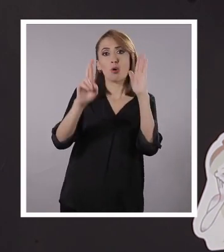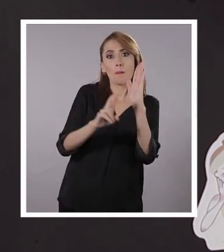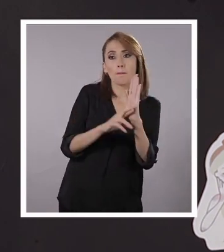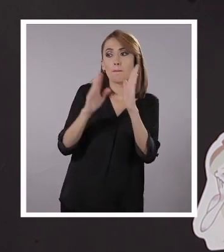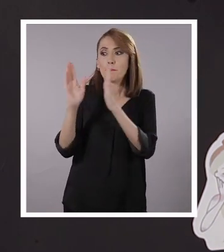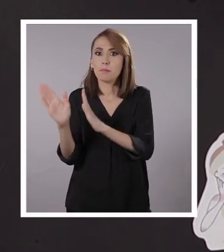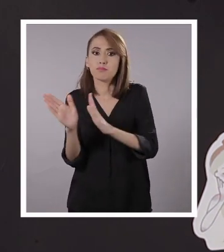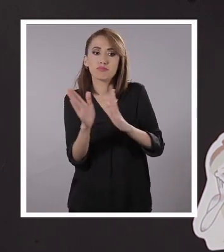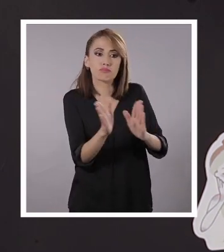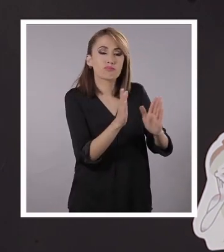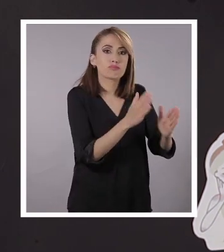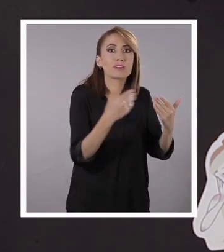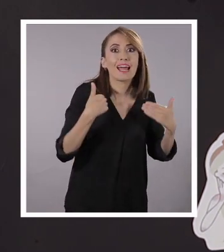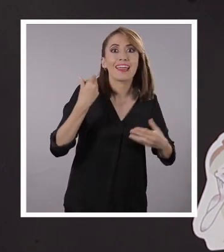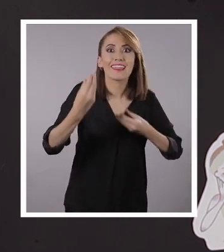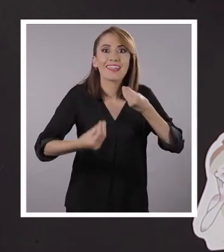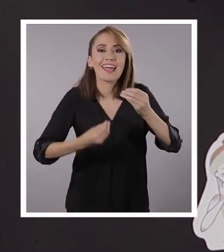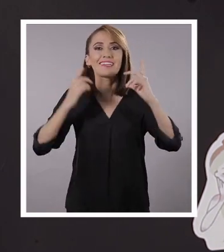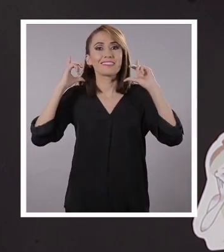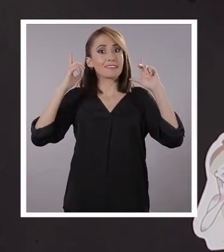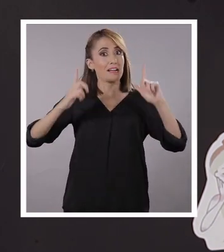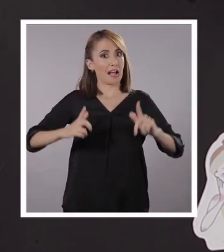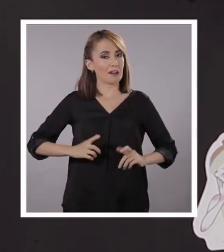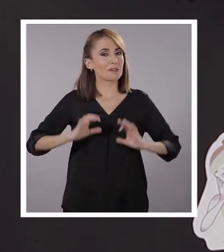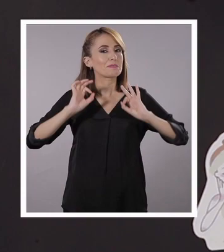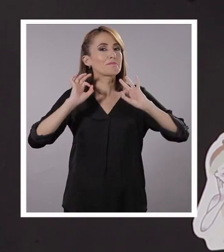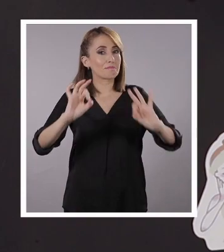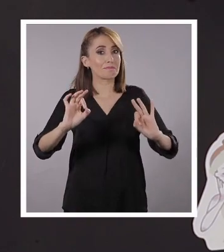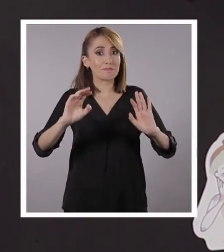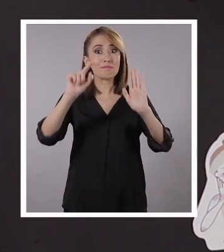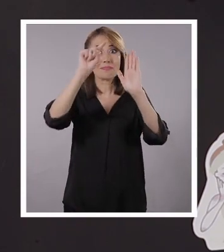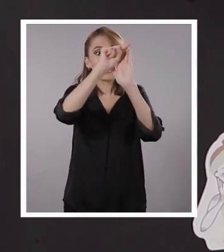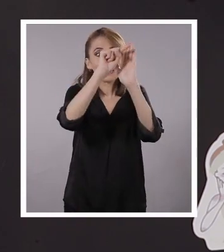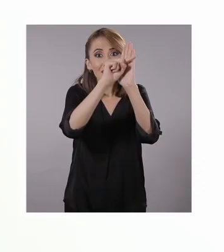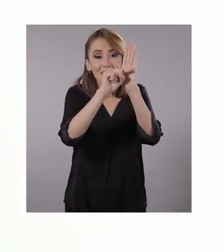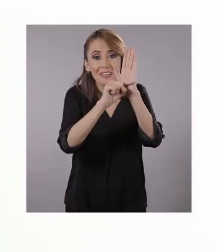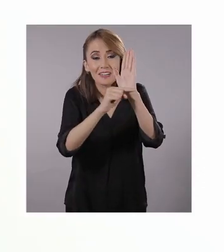protocolos de